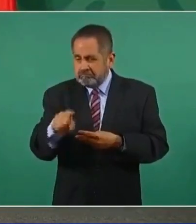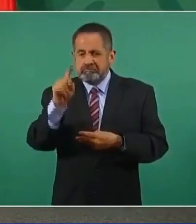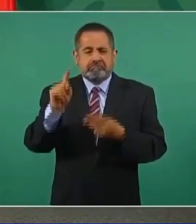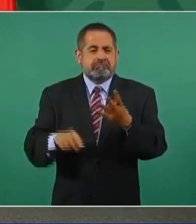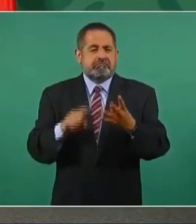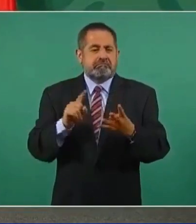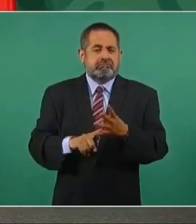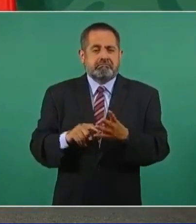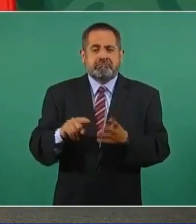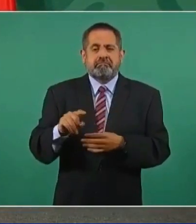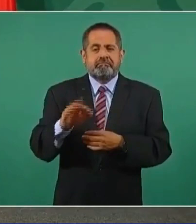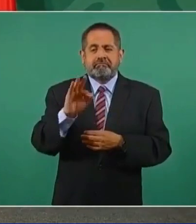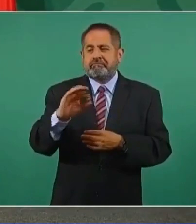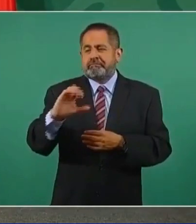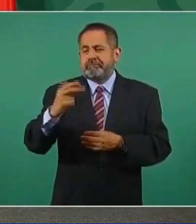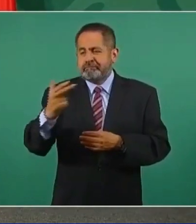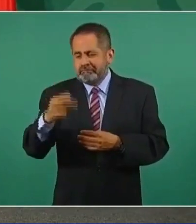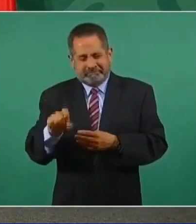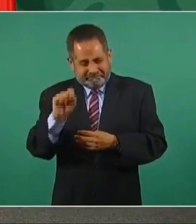Calderón,